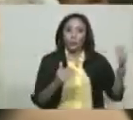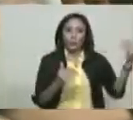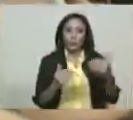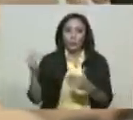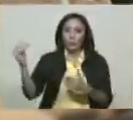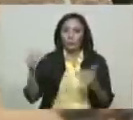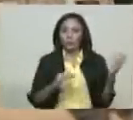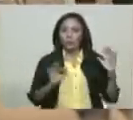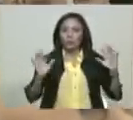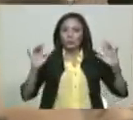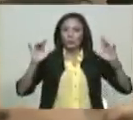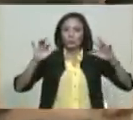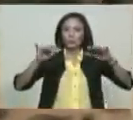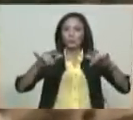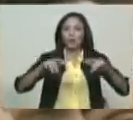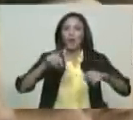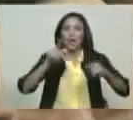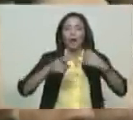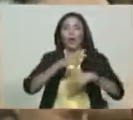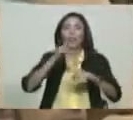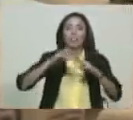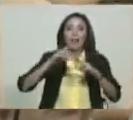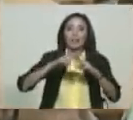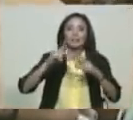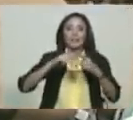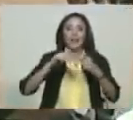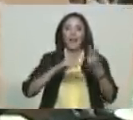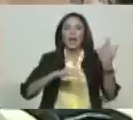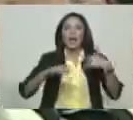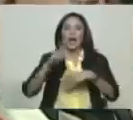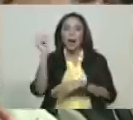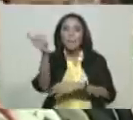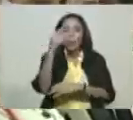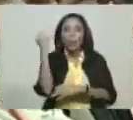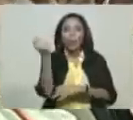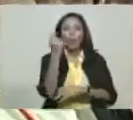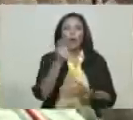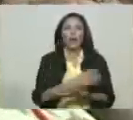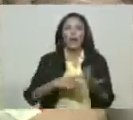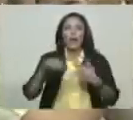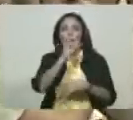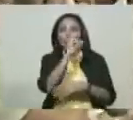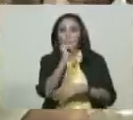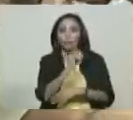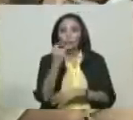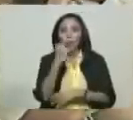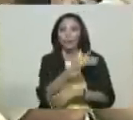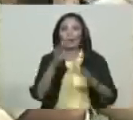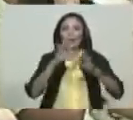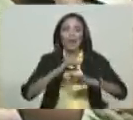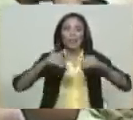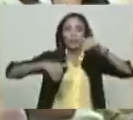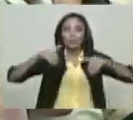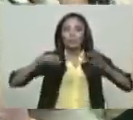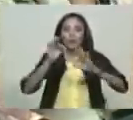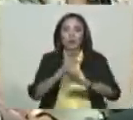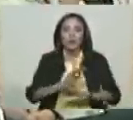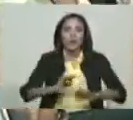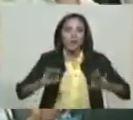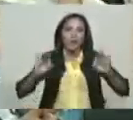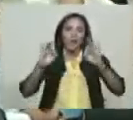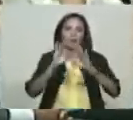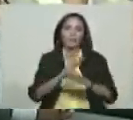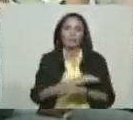y asaltaron pueblos enteros en el Táchira, en el Zulia, en Apure, para que el pueblo no saliera a votar. Un día como